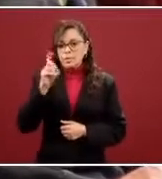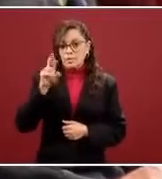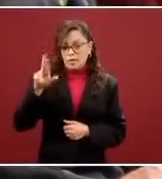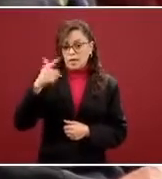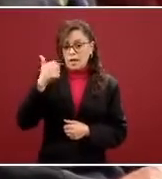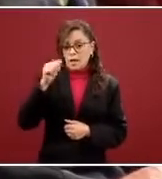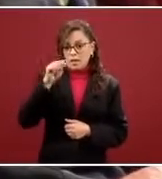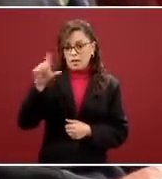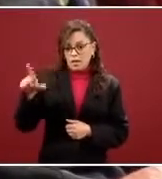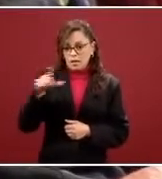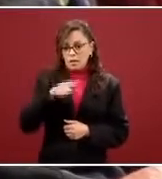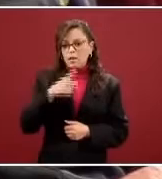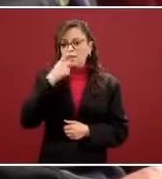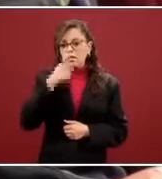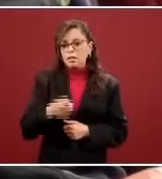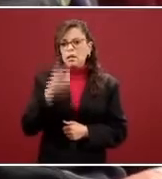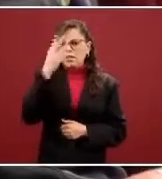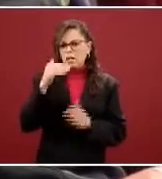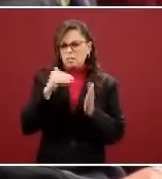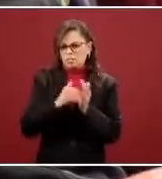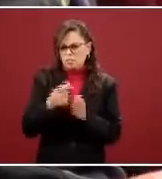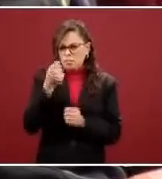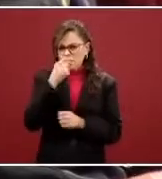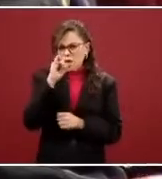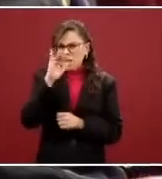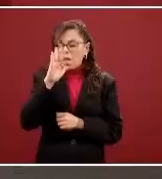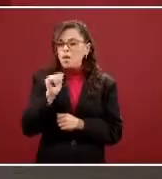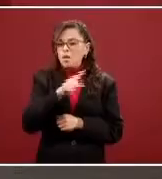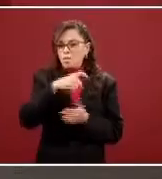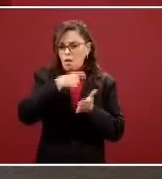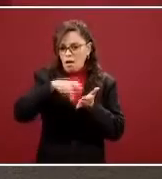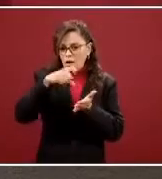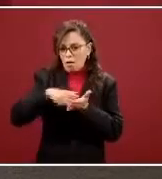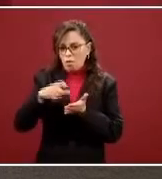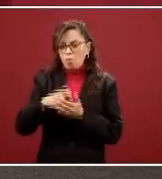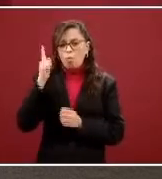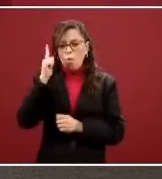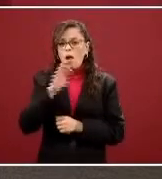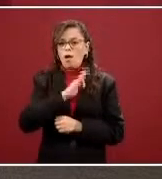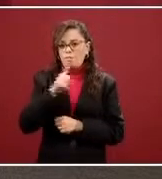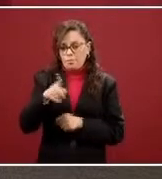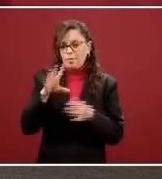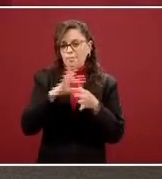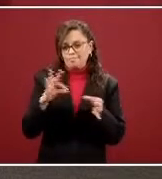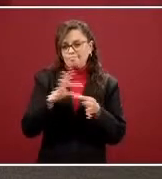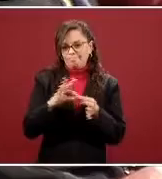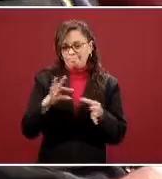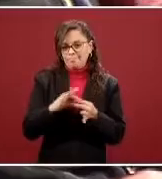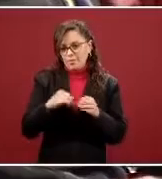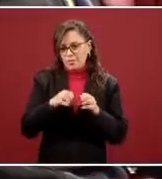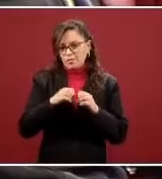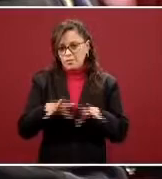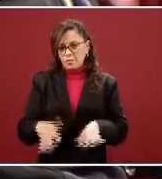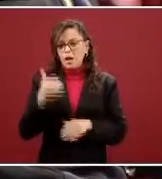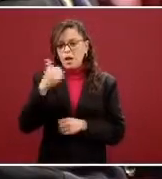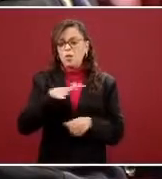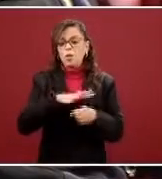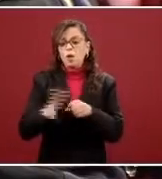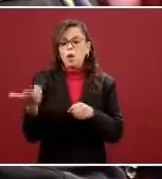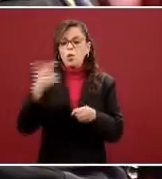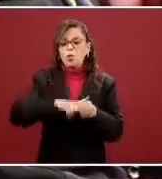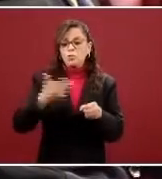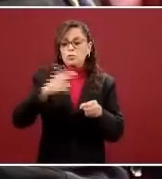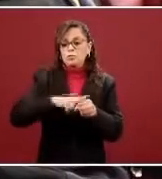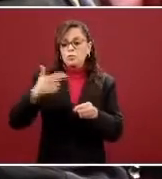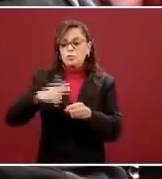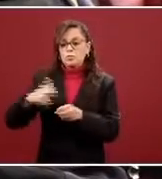3,000 medicamentos que iban a comprar. No sé si nos pueden también dar datos. ¿Y qué hospitales ya se están reconvirtiendo?